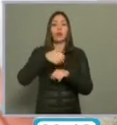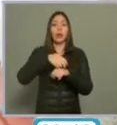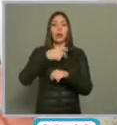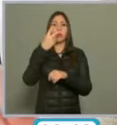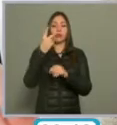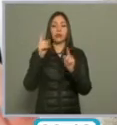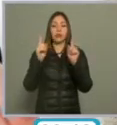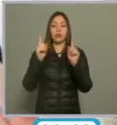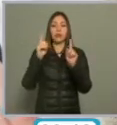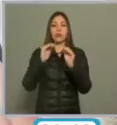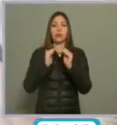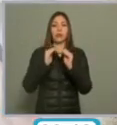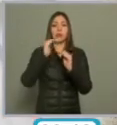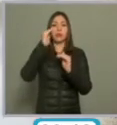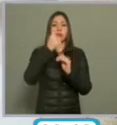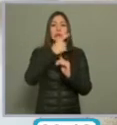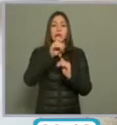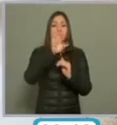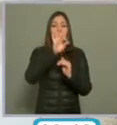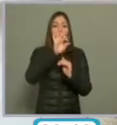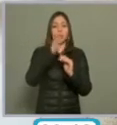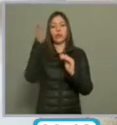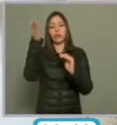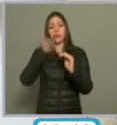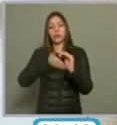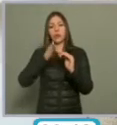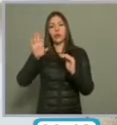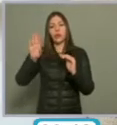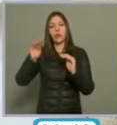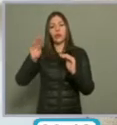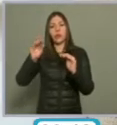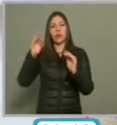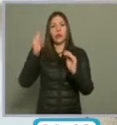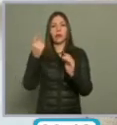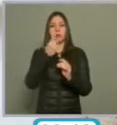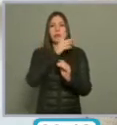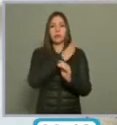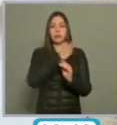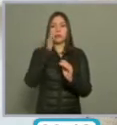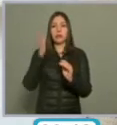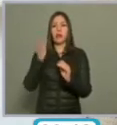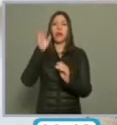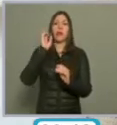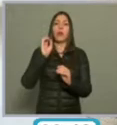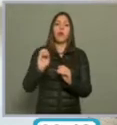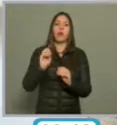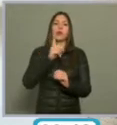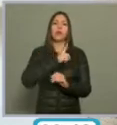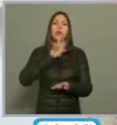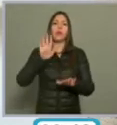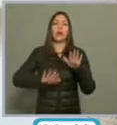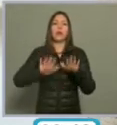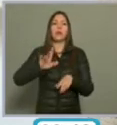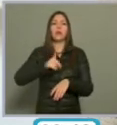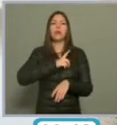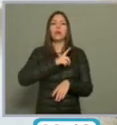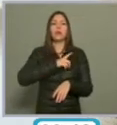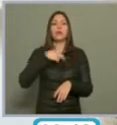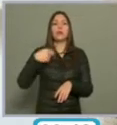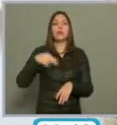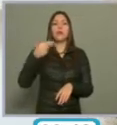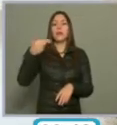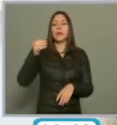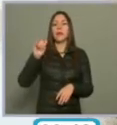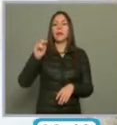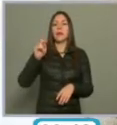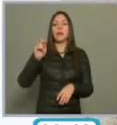elevadas, por arriba de 140 la sistólica y por arriba de 90 la diastólica, o puede haber nada más hipertensión aislada, en la cual